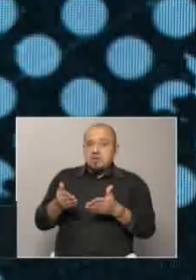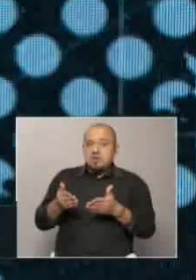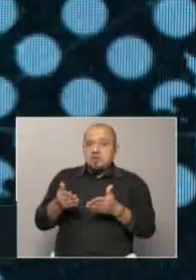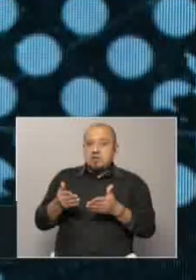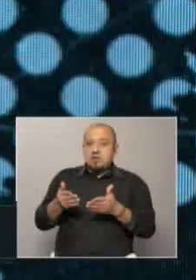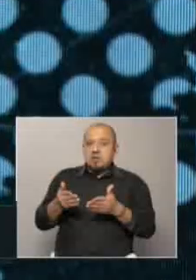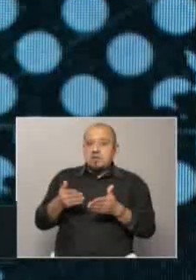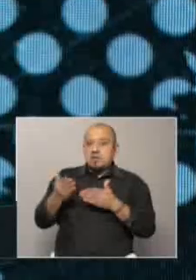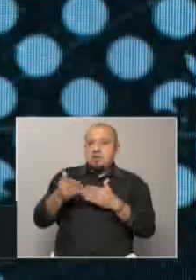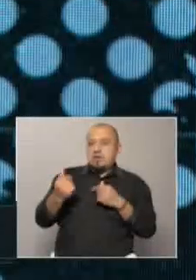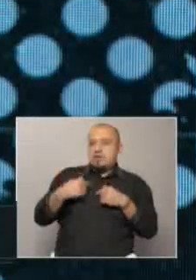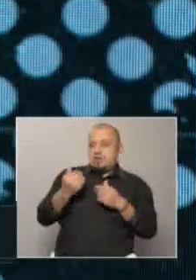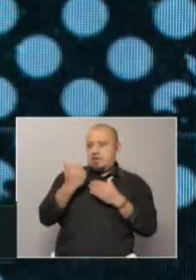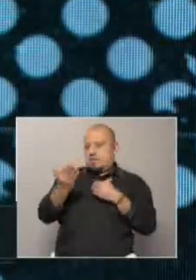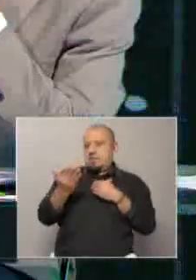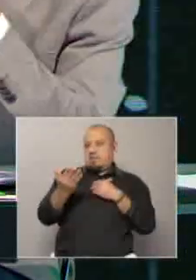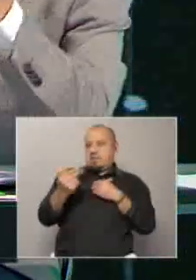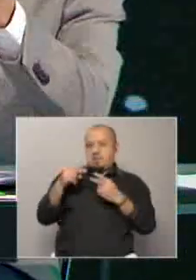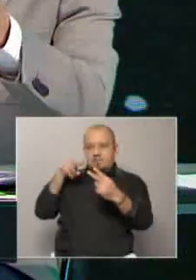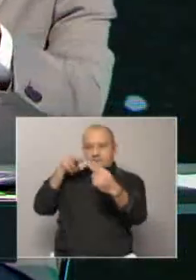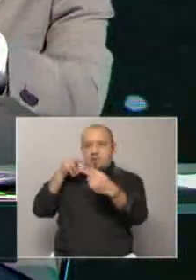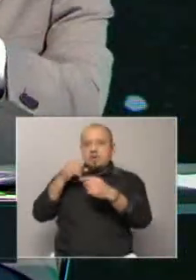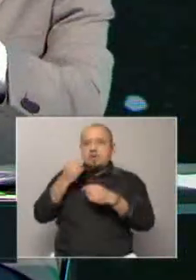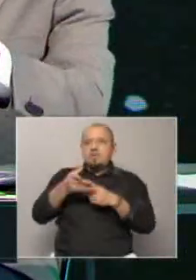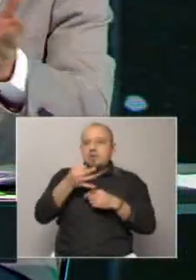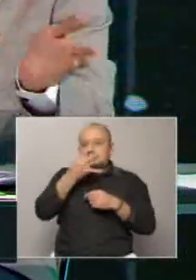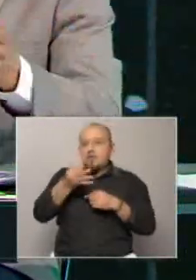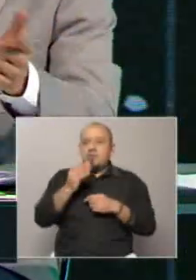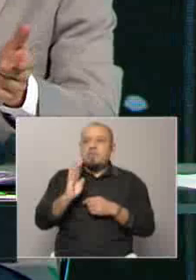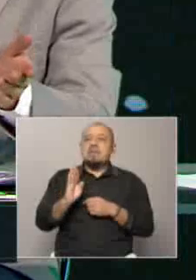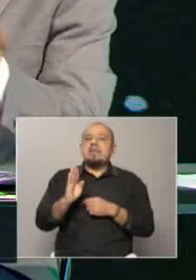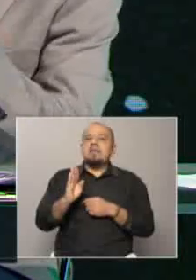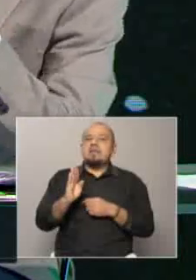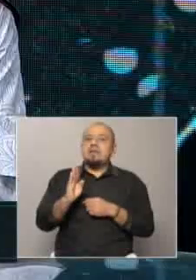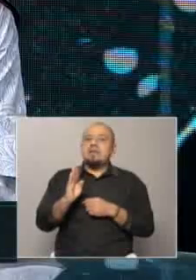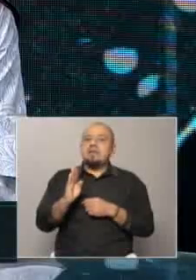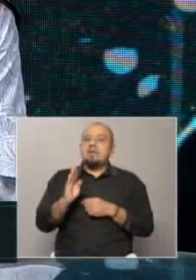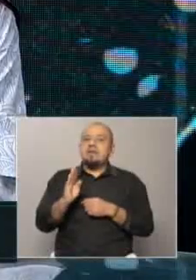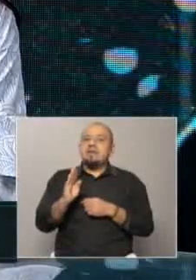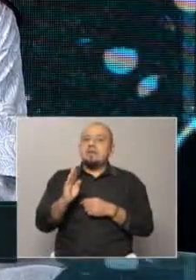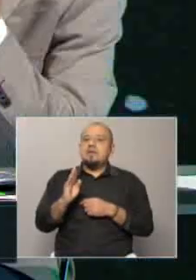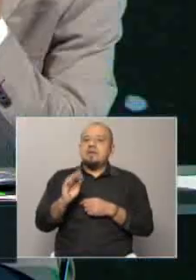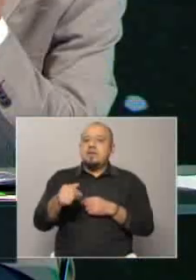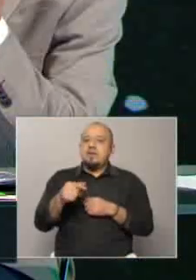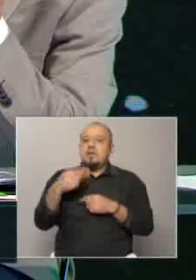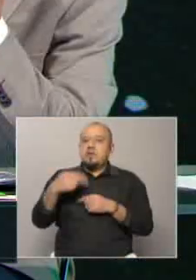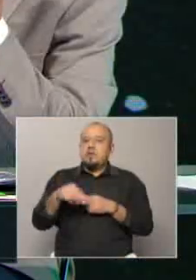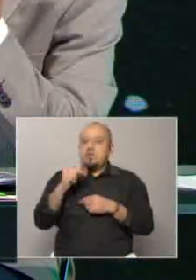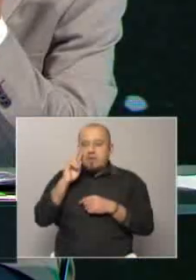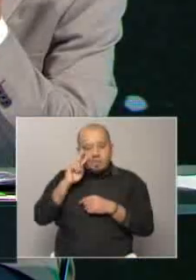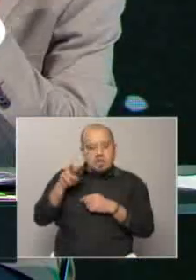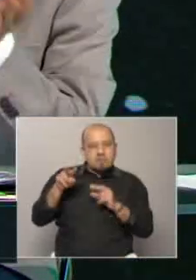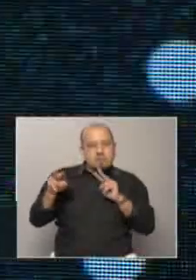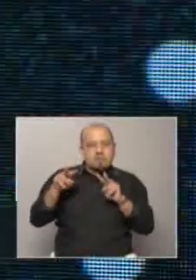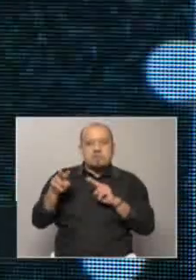que no haga contacto visual con la persona que está hablando. Porque le dijo Patricia, porque se equivocó. No, pero, le dijo, pero todo el nunca giraba la cara para ahí, es un